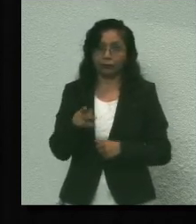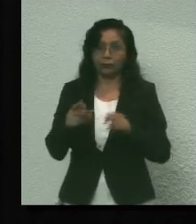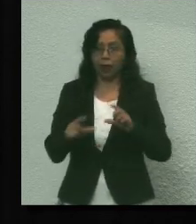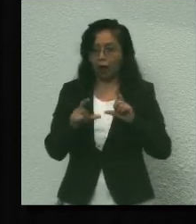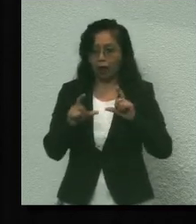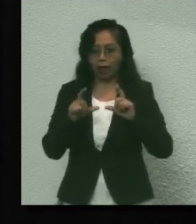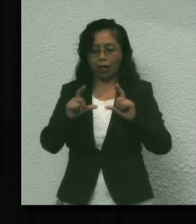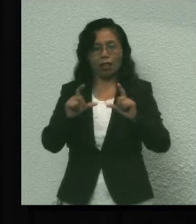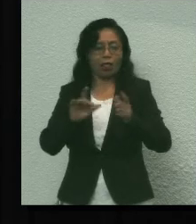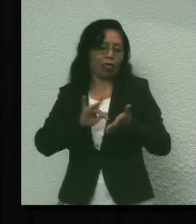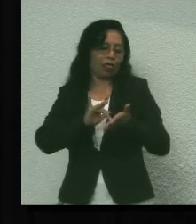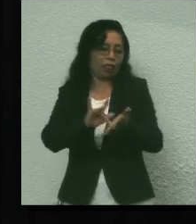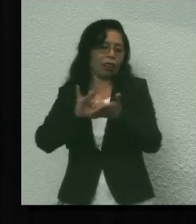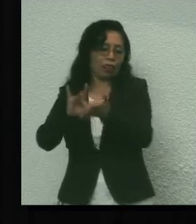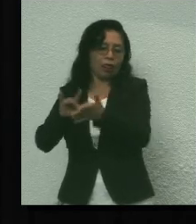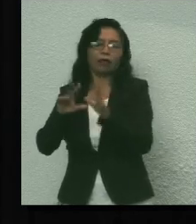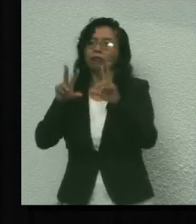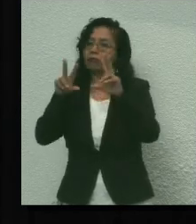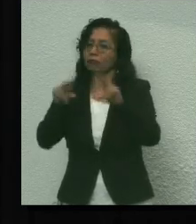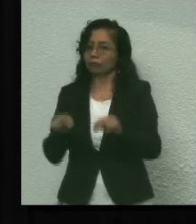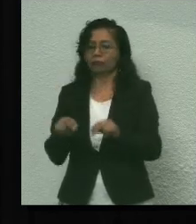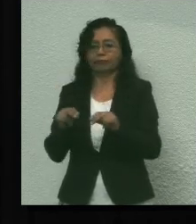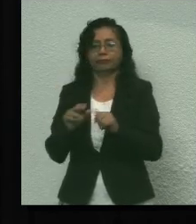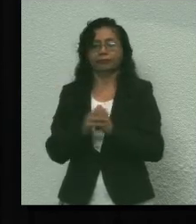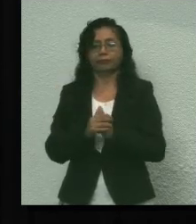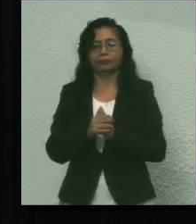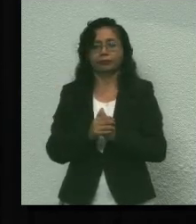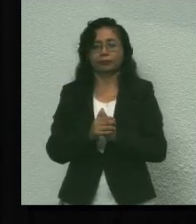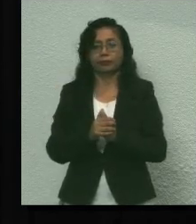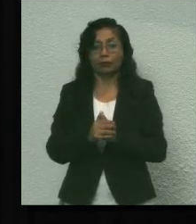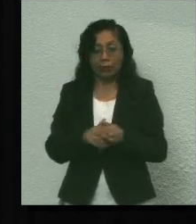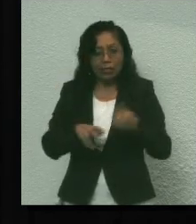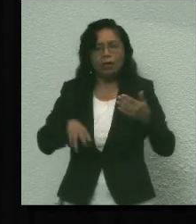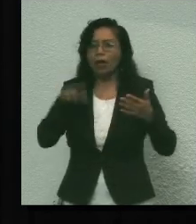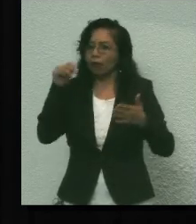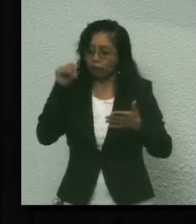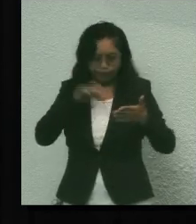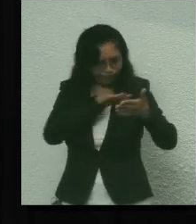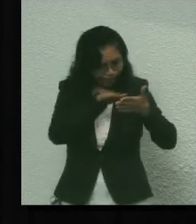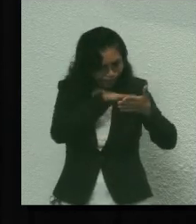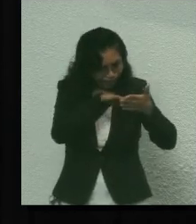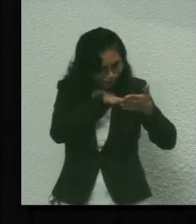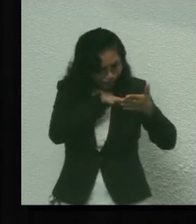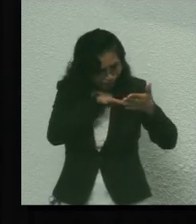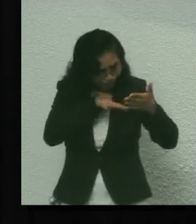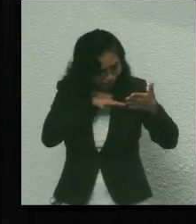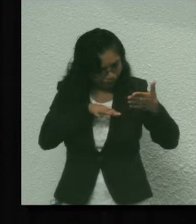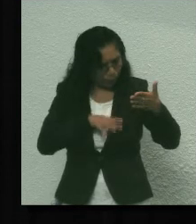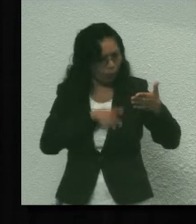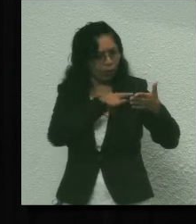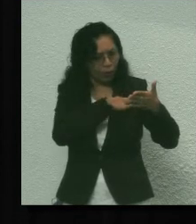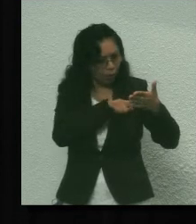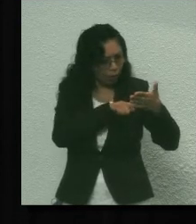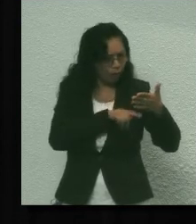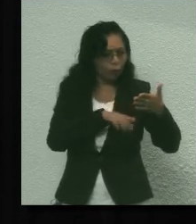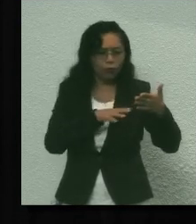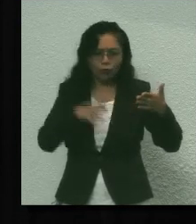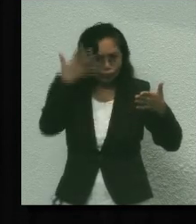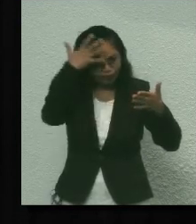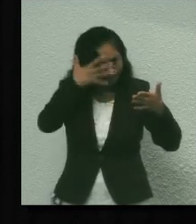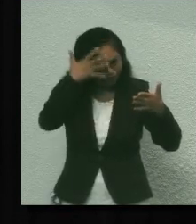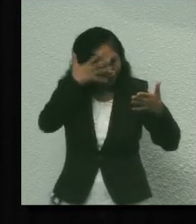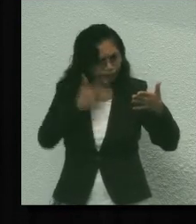blanco de nuestra bancada su gestión revisaremos con ánimo constructivo los logros alcanzados